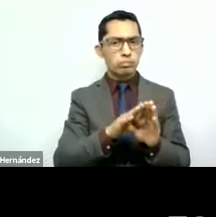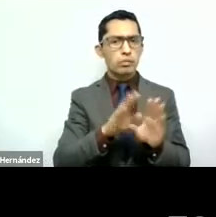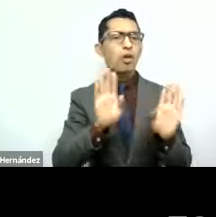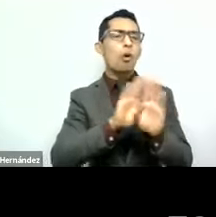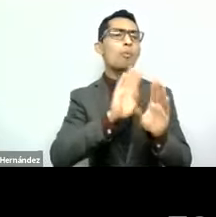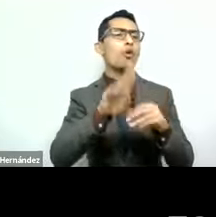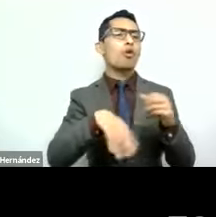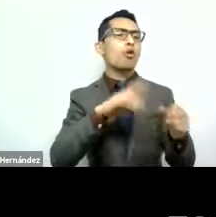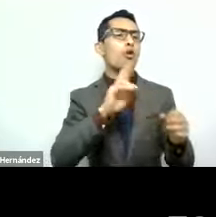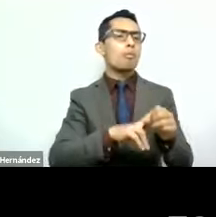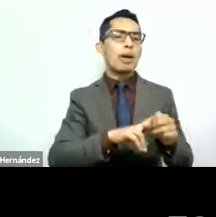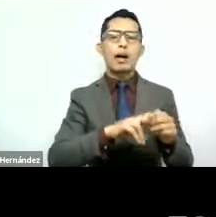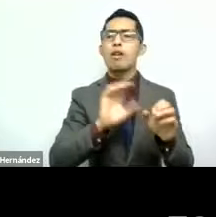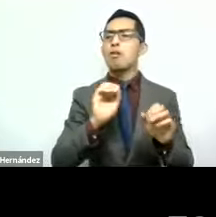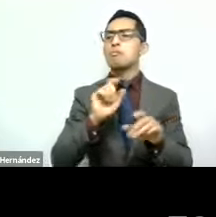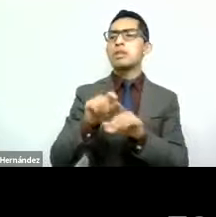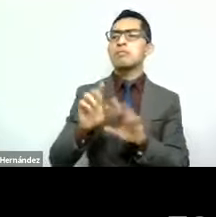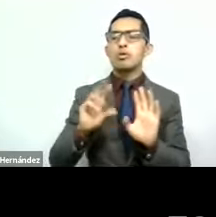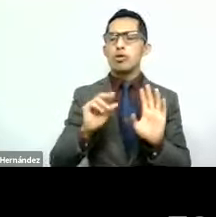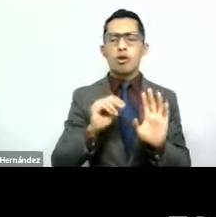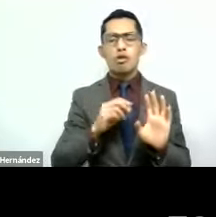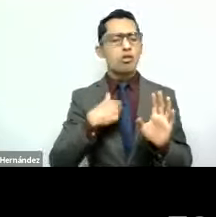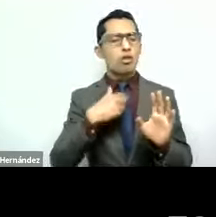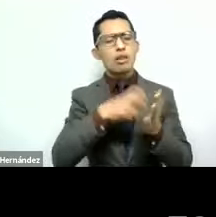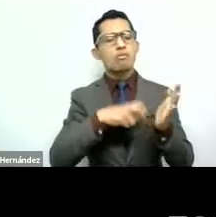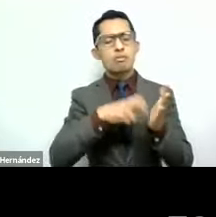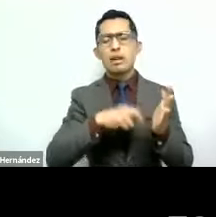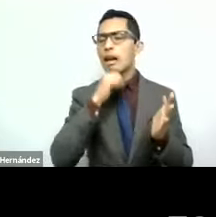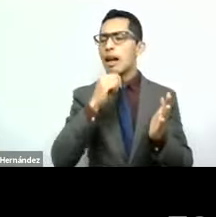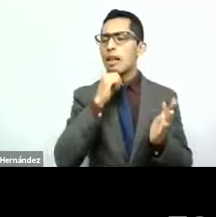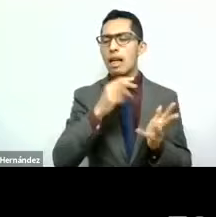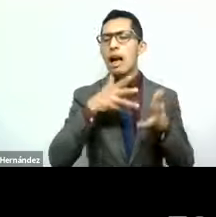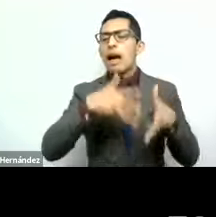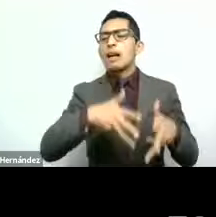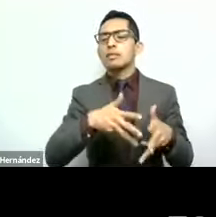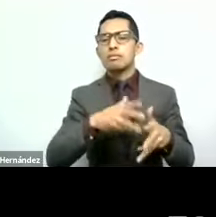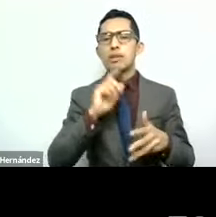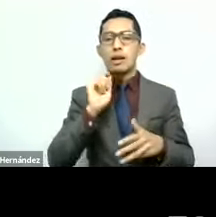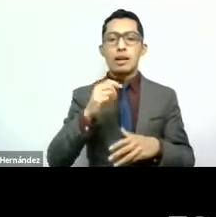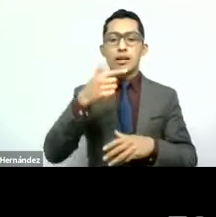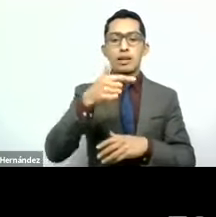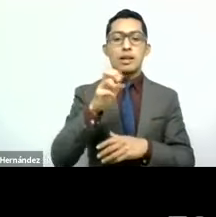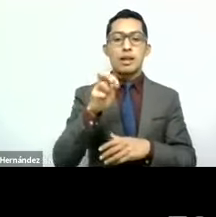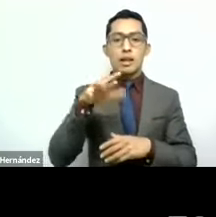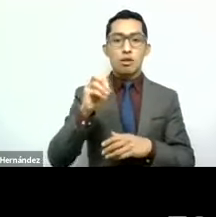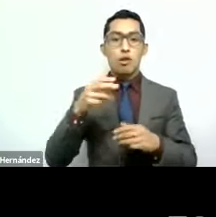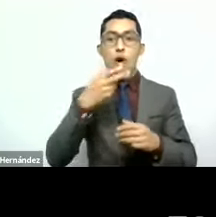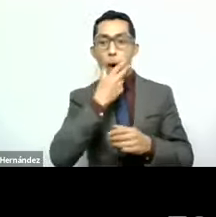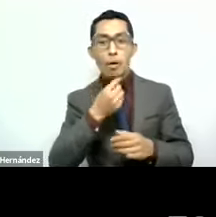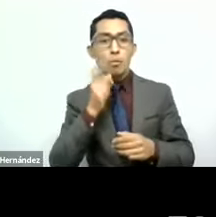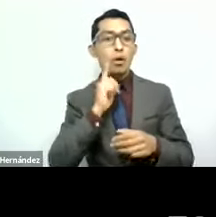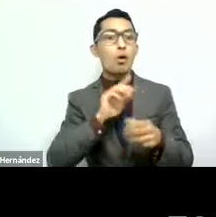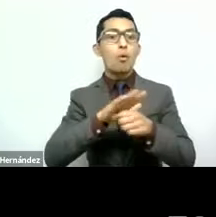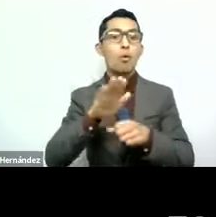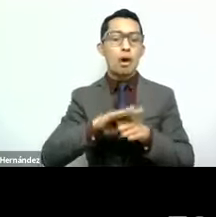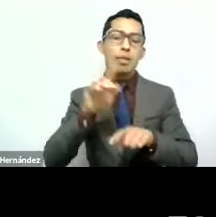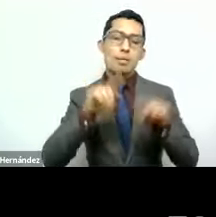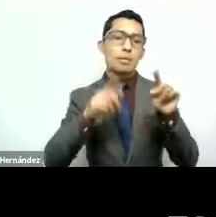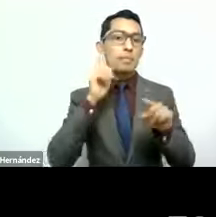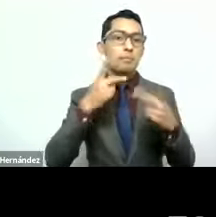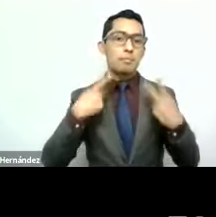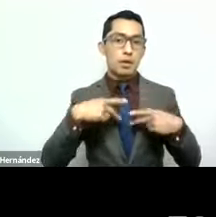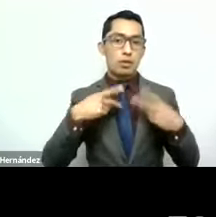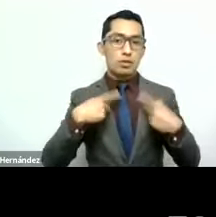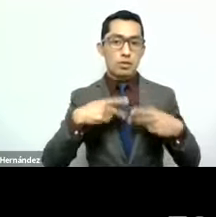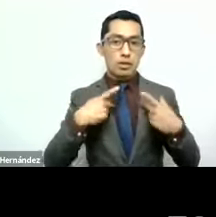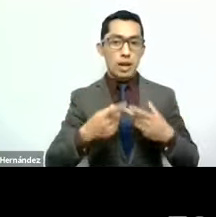heteronormativo y binario. Bueno, pues entonces vean cómo el género impacta a todas las personas. De modo que si el género